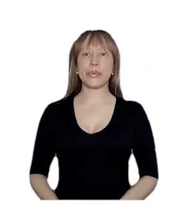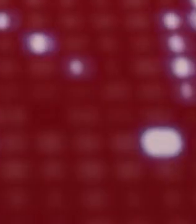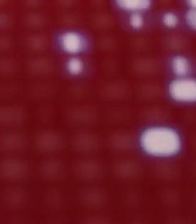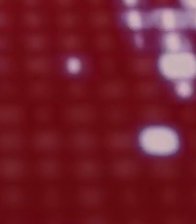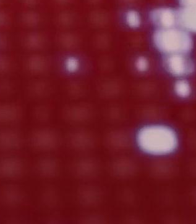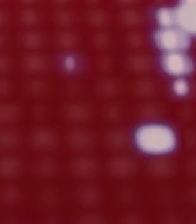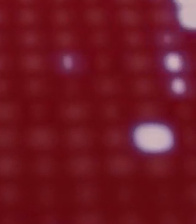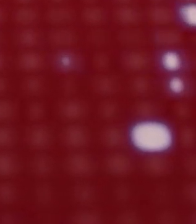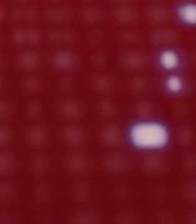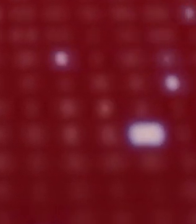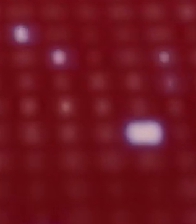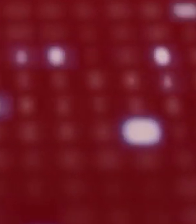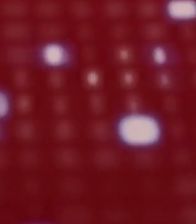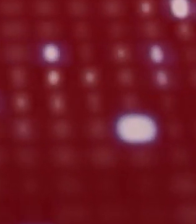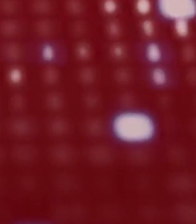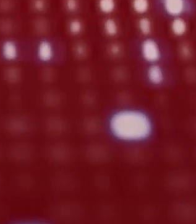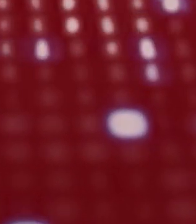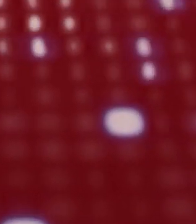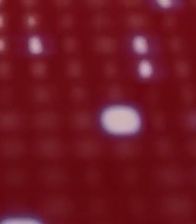contigo.